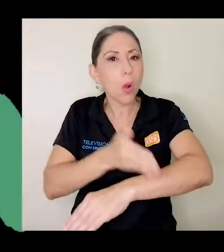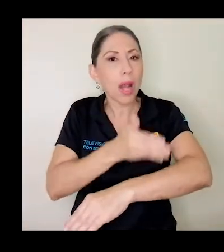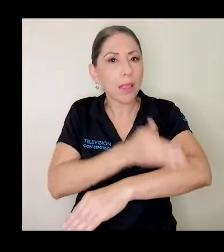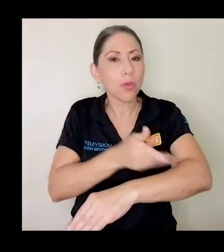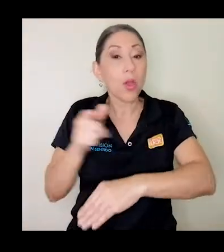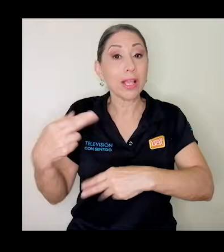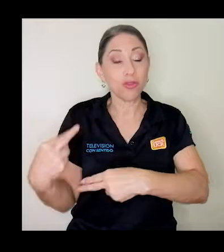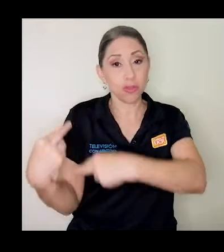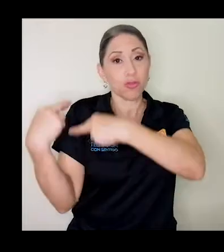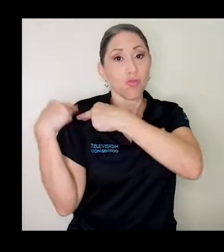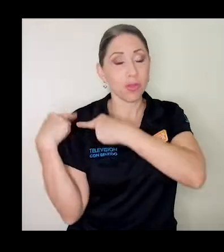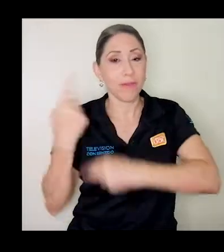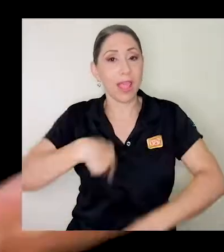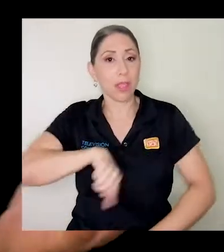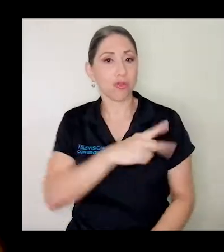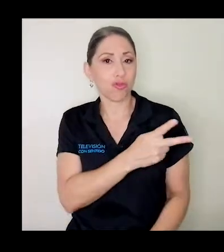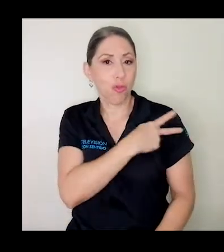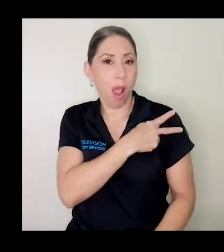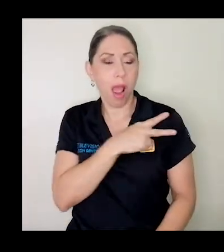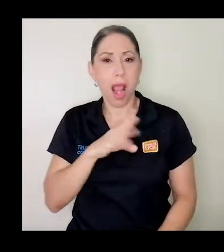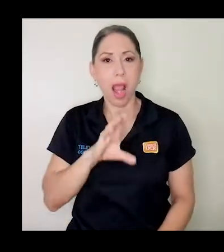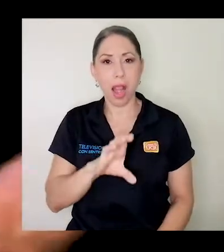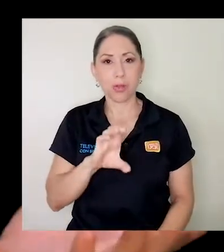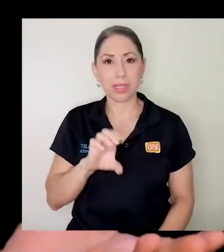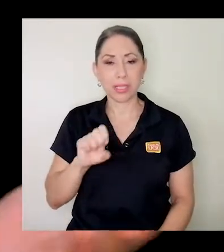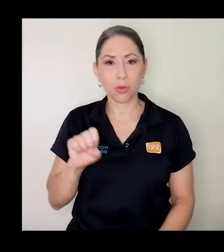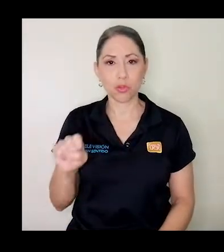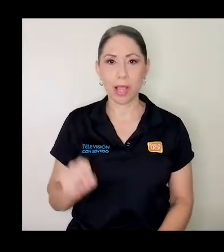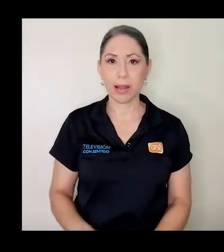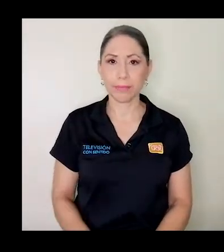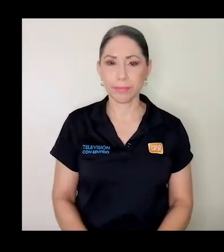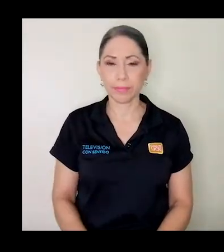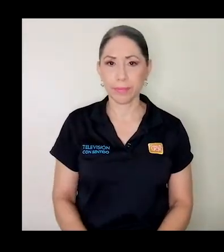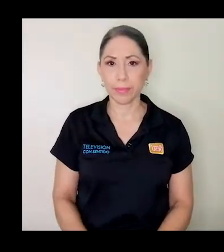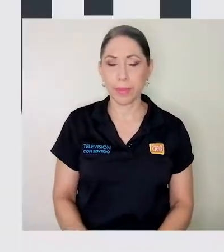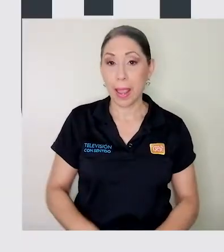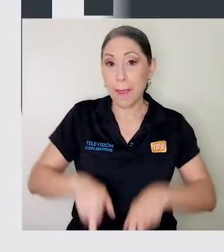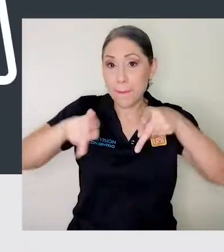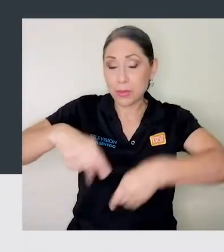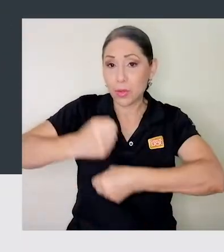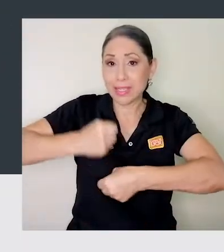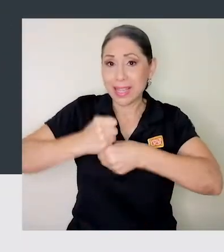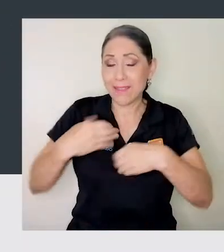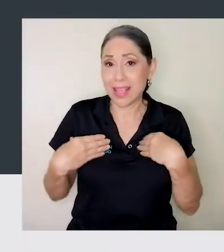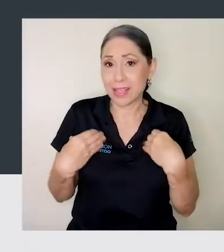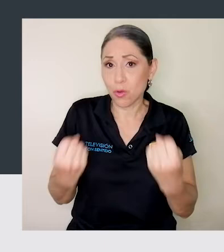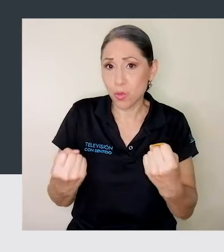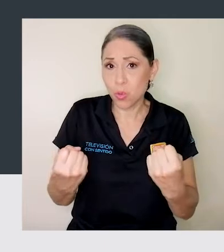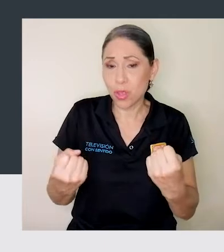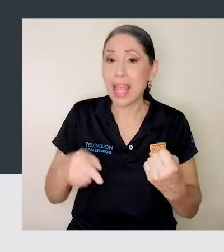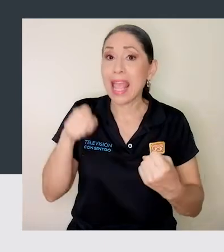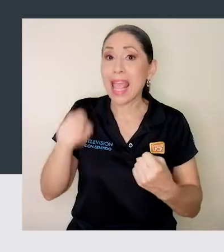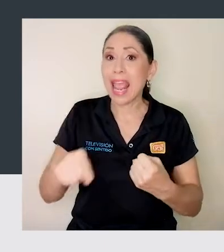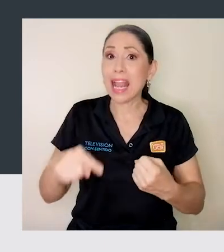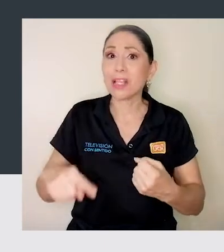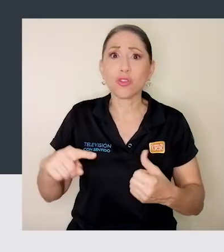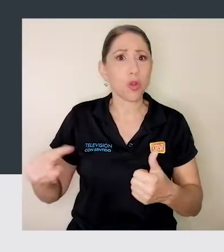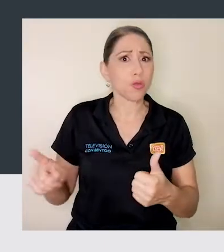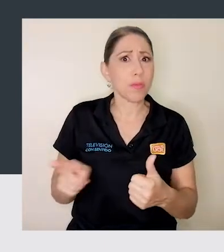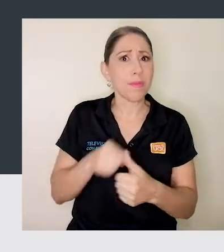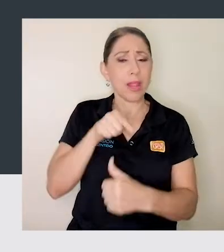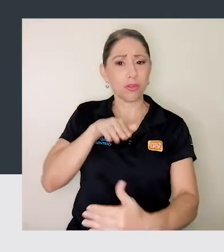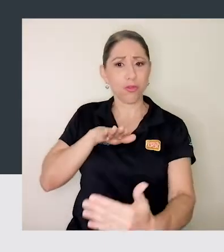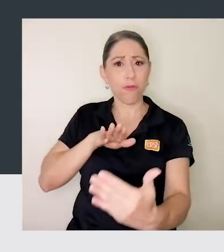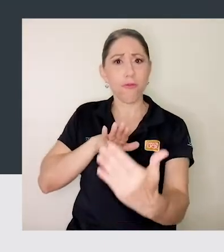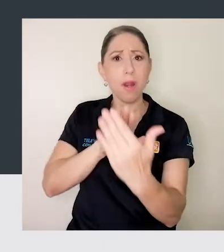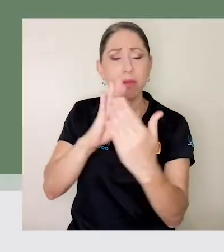de la responsabilidad que tiene nuestro patrono, que es la Caja Costarricense de Seguro Social. El personal de salud es sin duda el que se